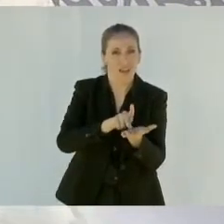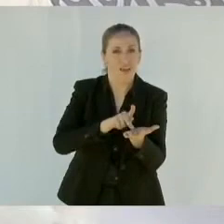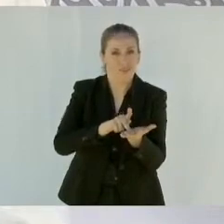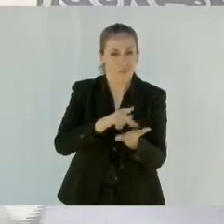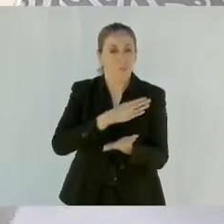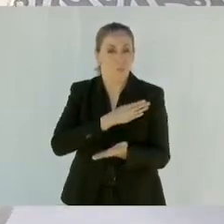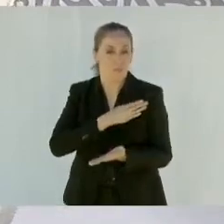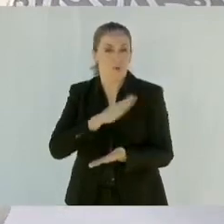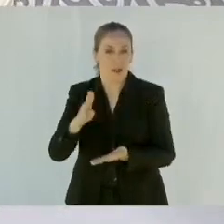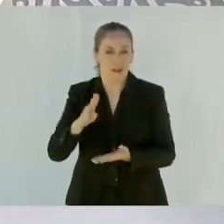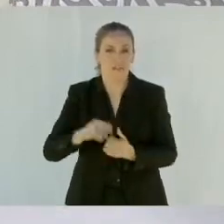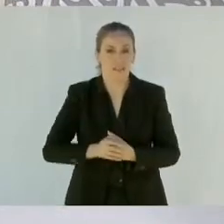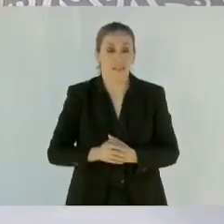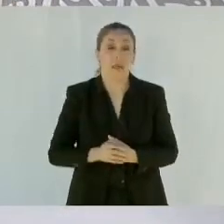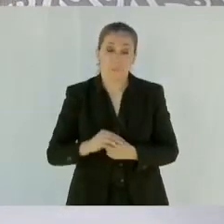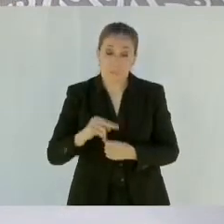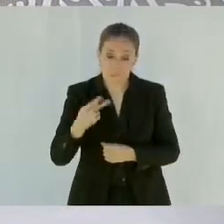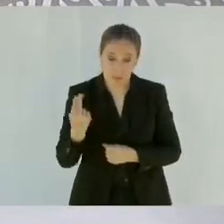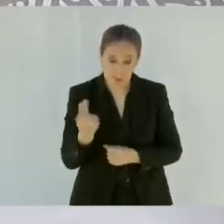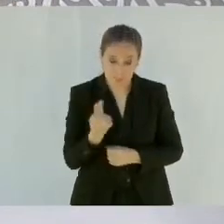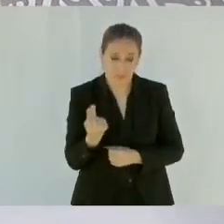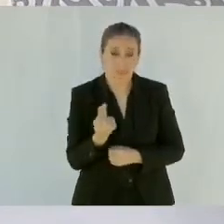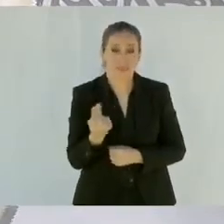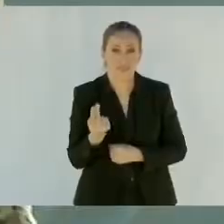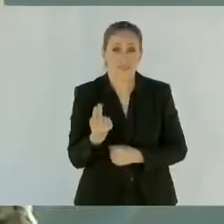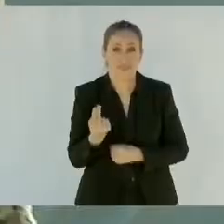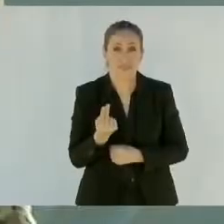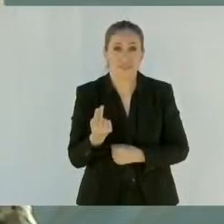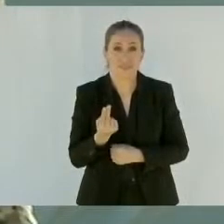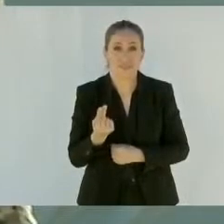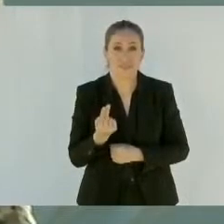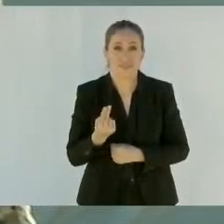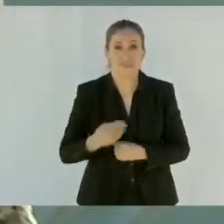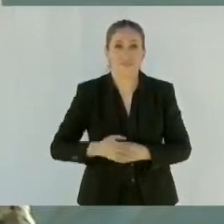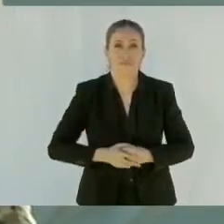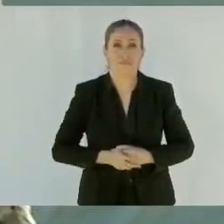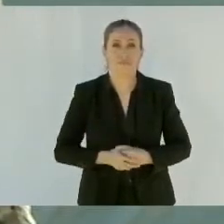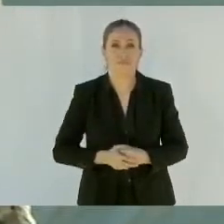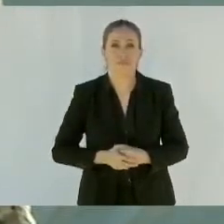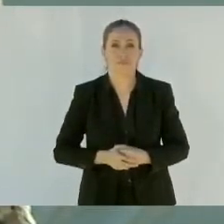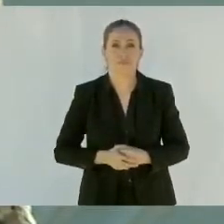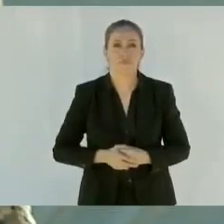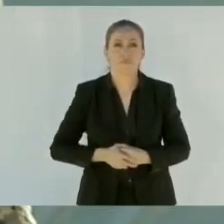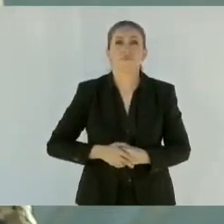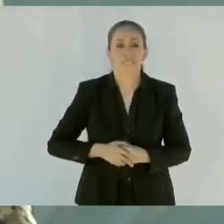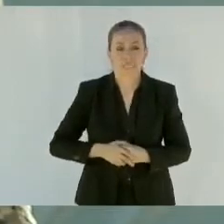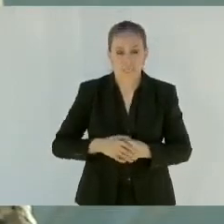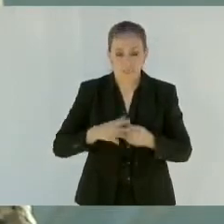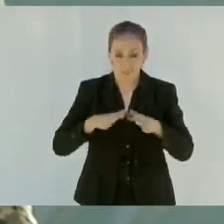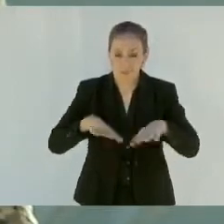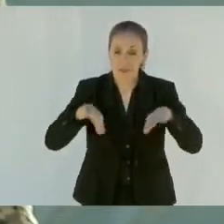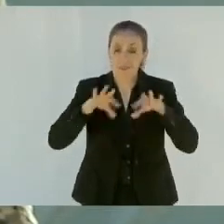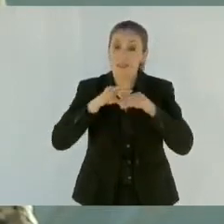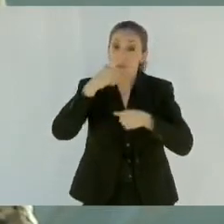Se necesita por eso que se consigan las vacunas, primero.